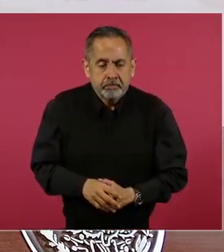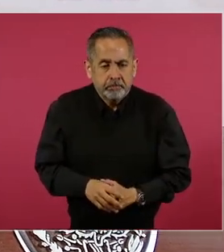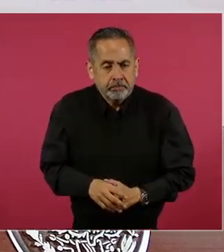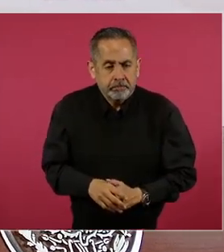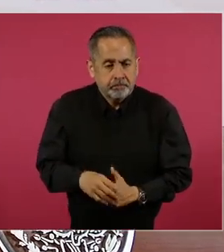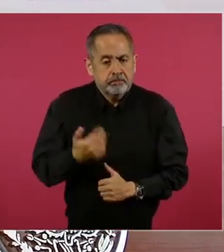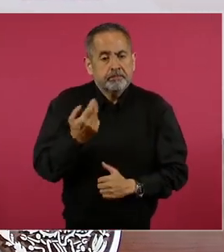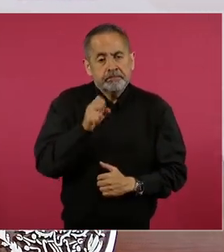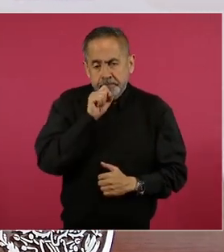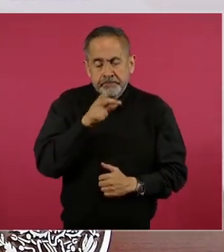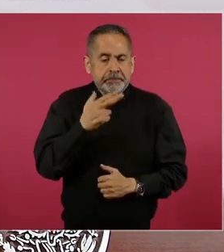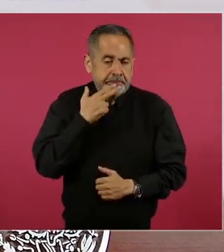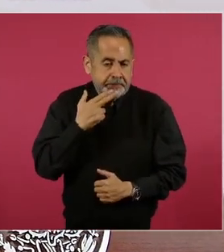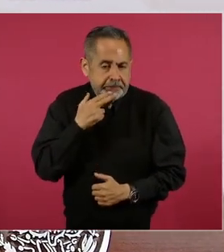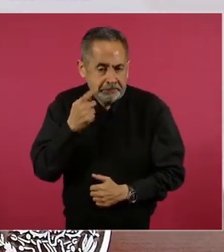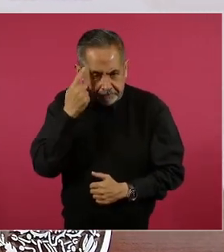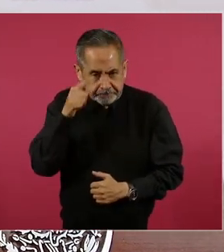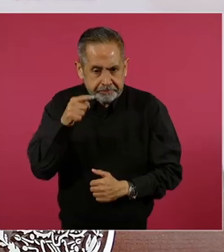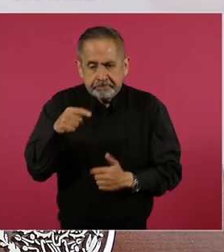eso va a permitir